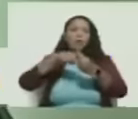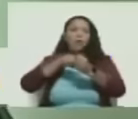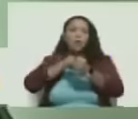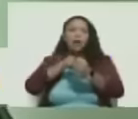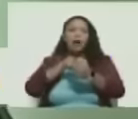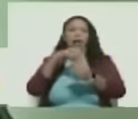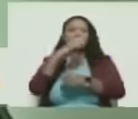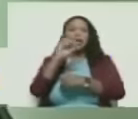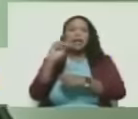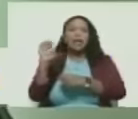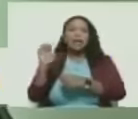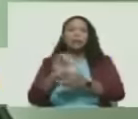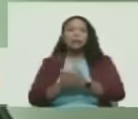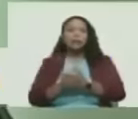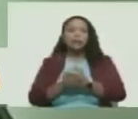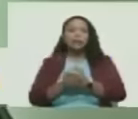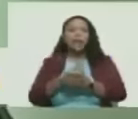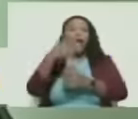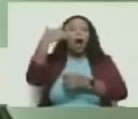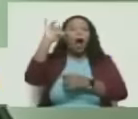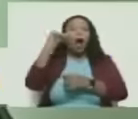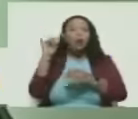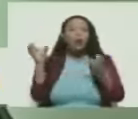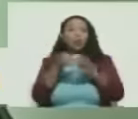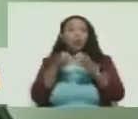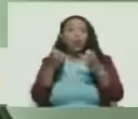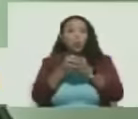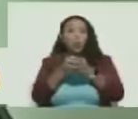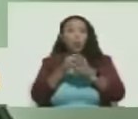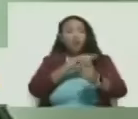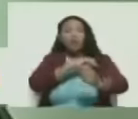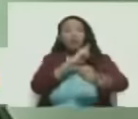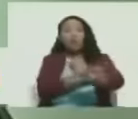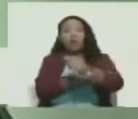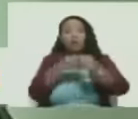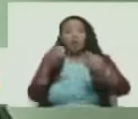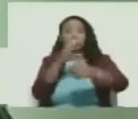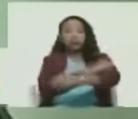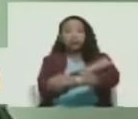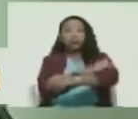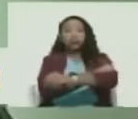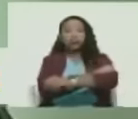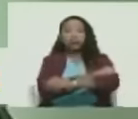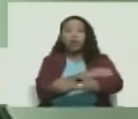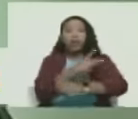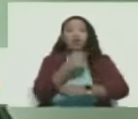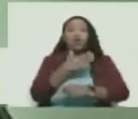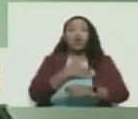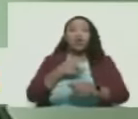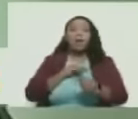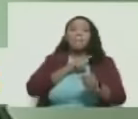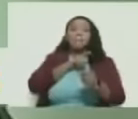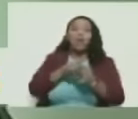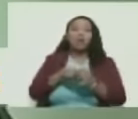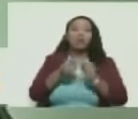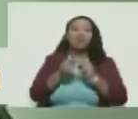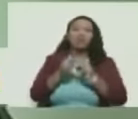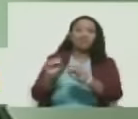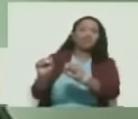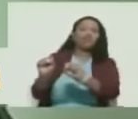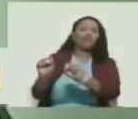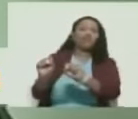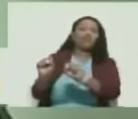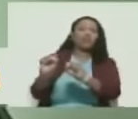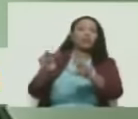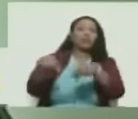CNE. Existen partidos radicales de oposición que están en contra totalmente con el